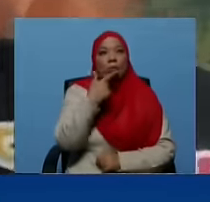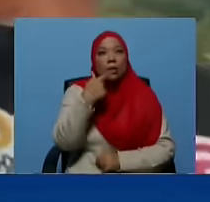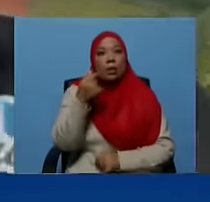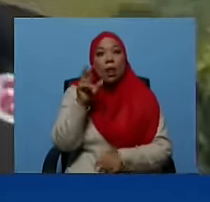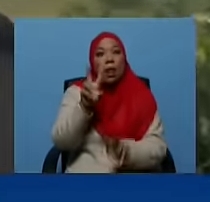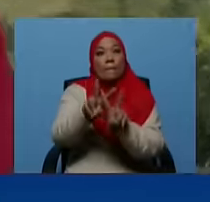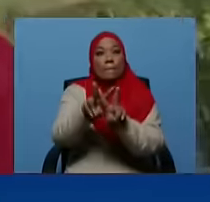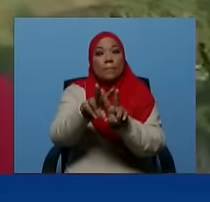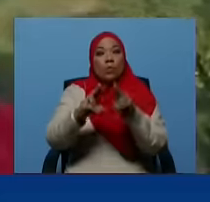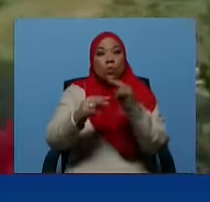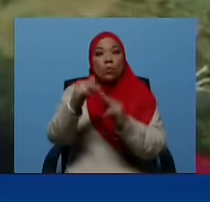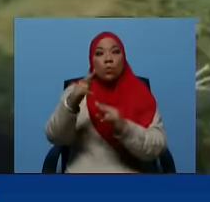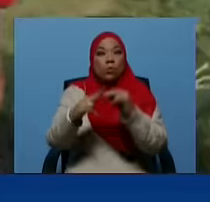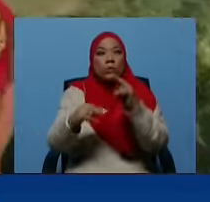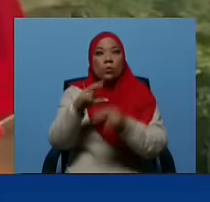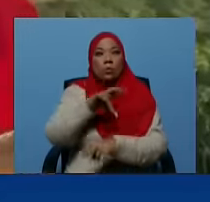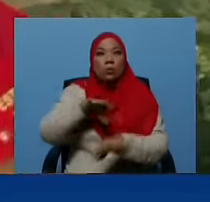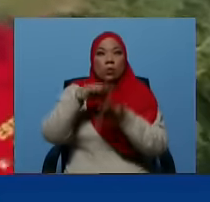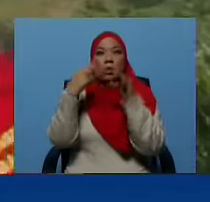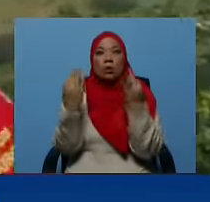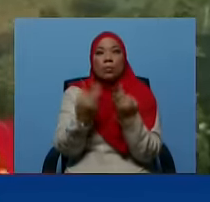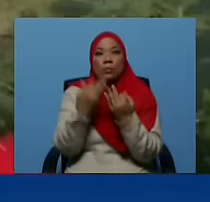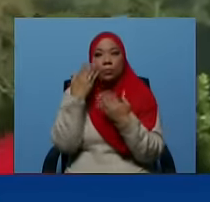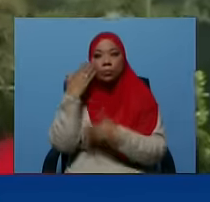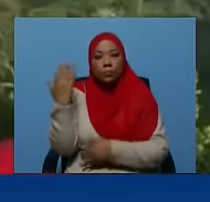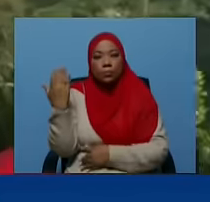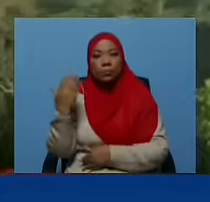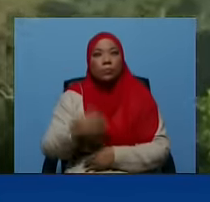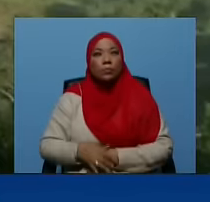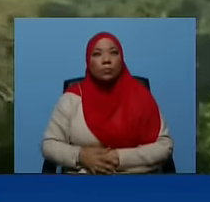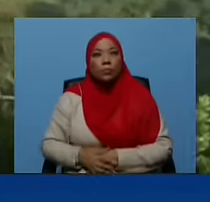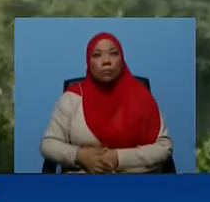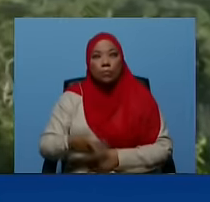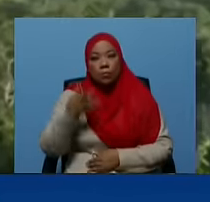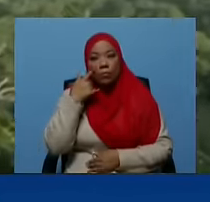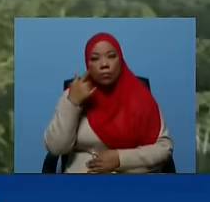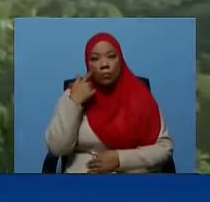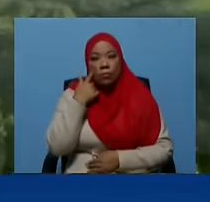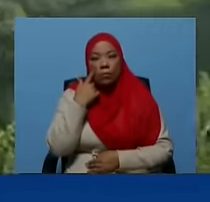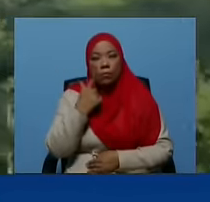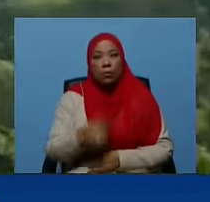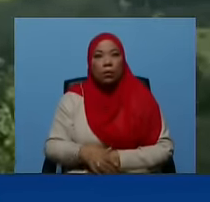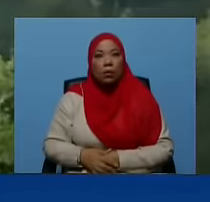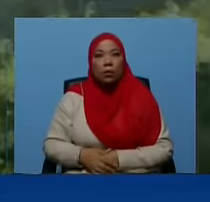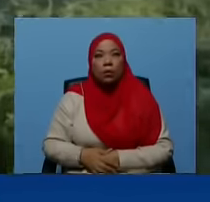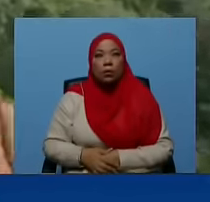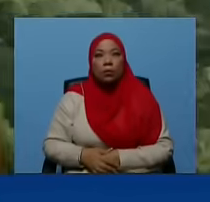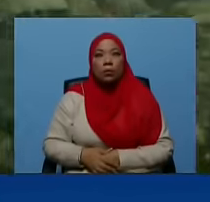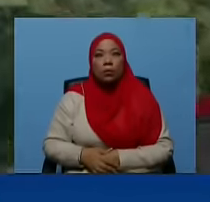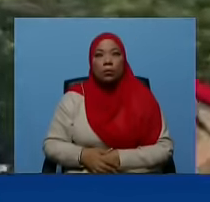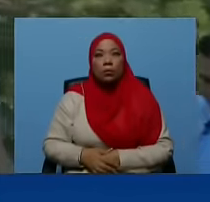mon Mira hay una familia ser que nos ve saben que estamos aquí